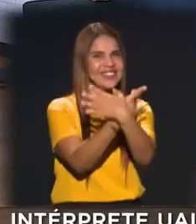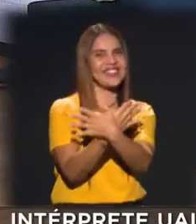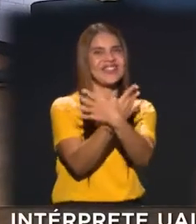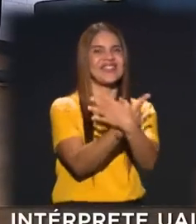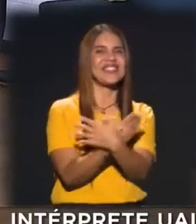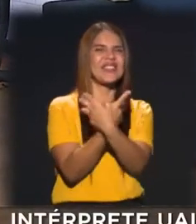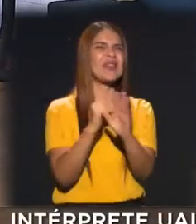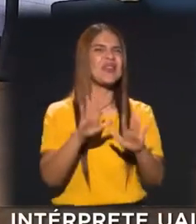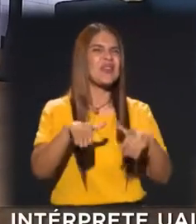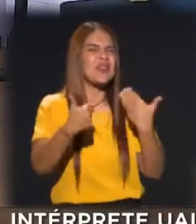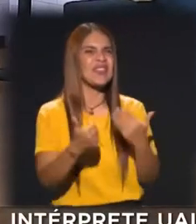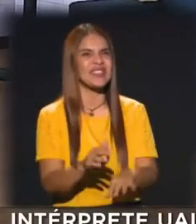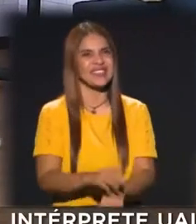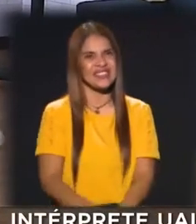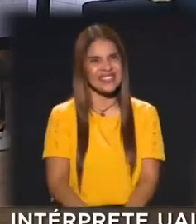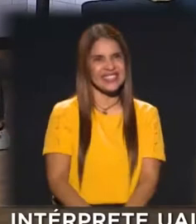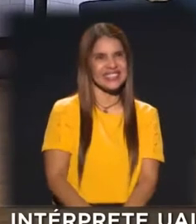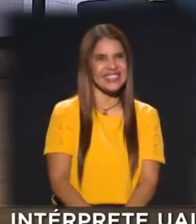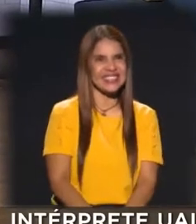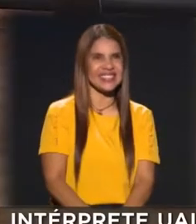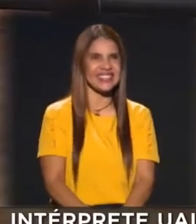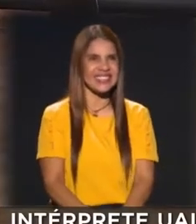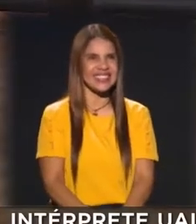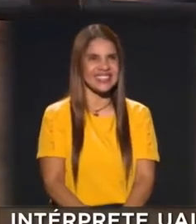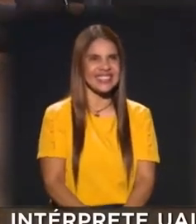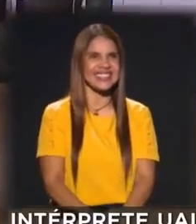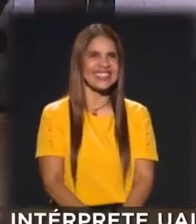¿Cómo es? Otra vez. Eso.